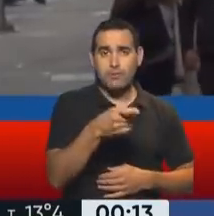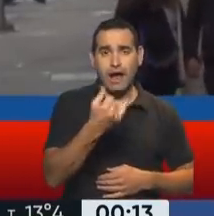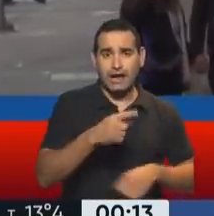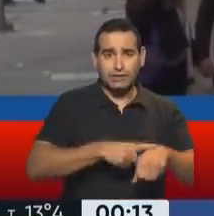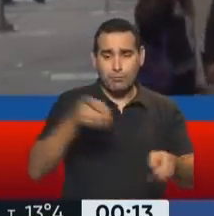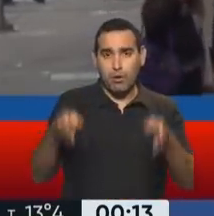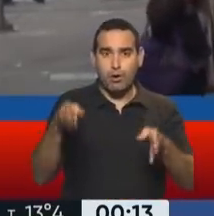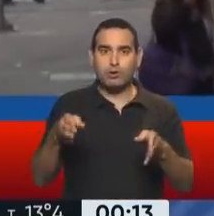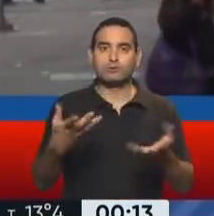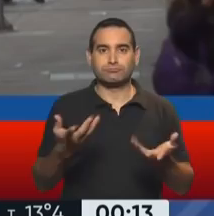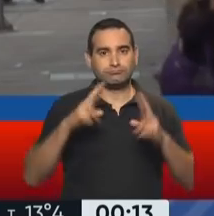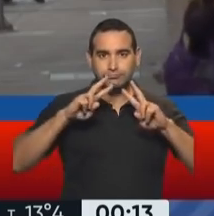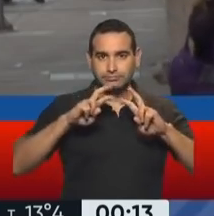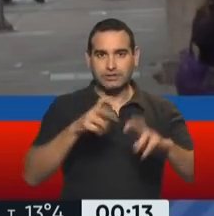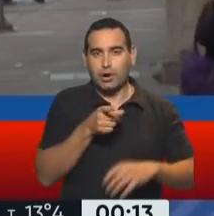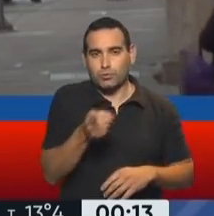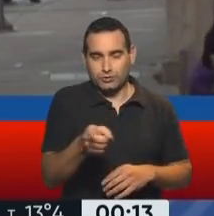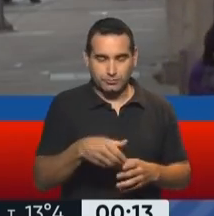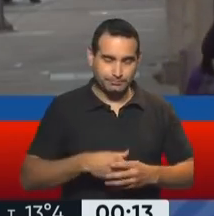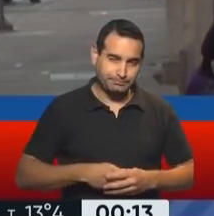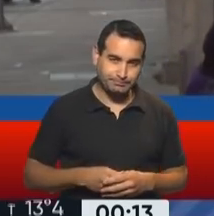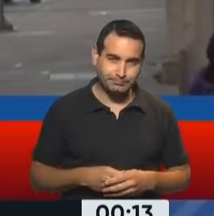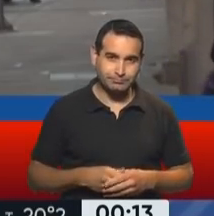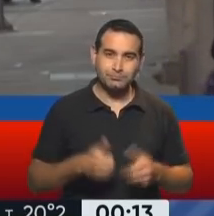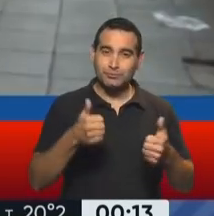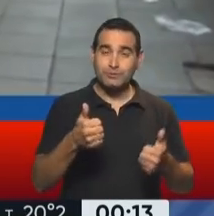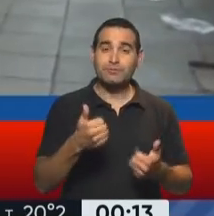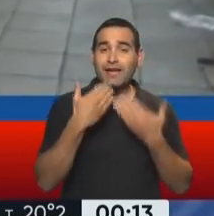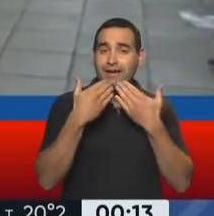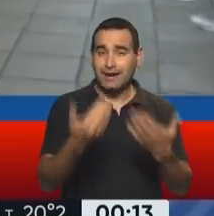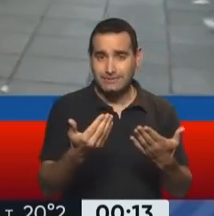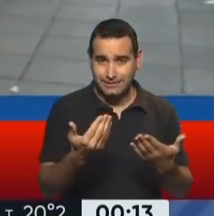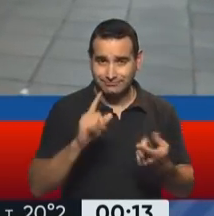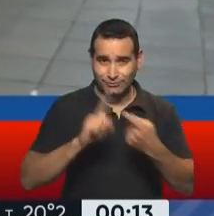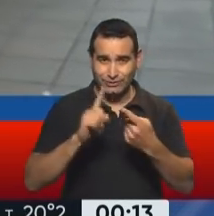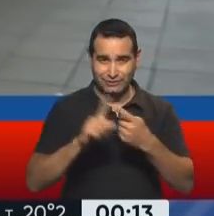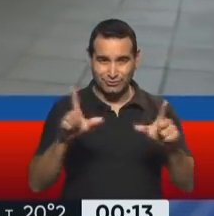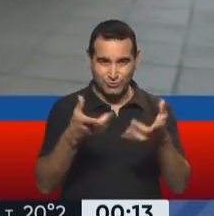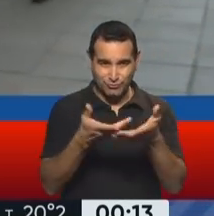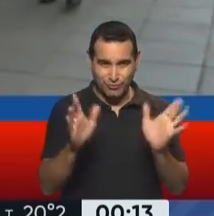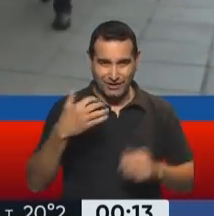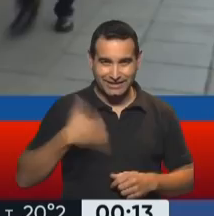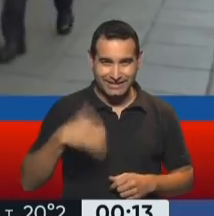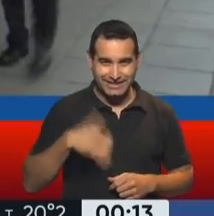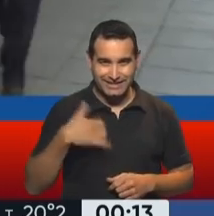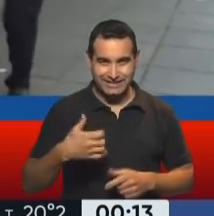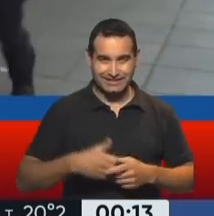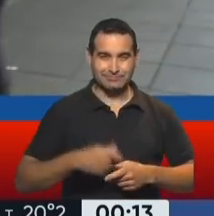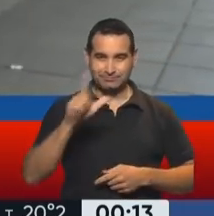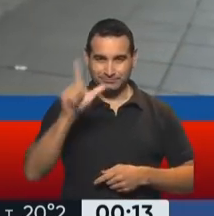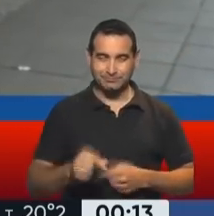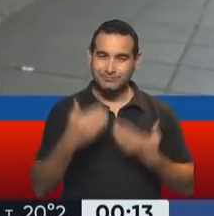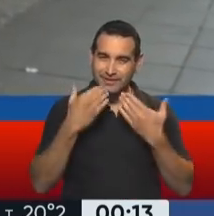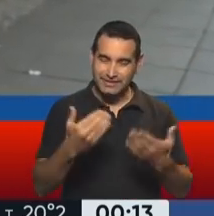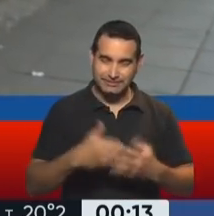para poder realizar la acusación en este caso. Bien, canciller, muchas gracias por estos minutos con la Televisión Pública Argentina para todo el país. Muy